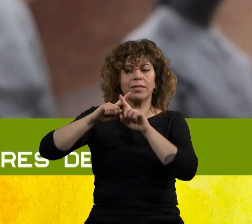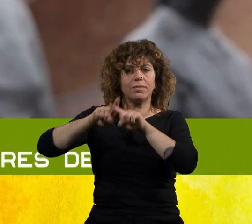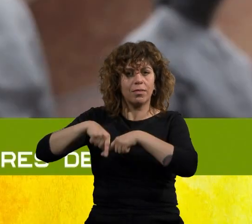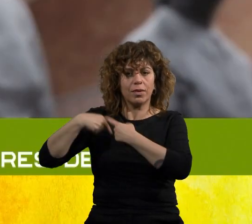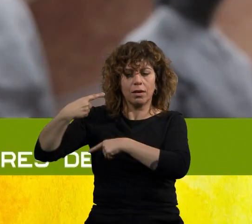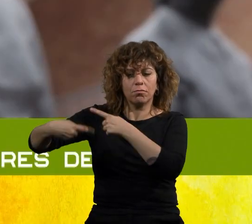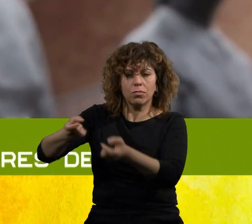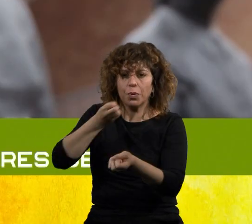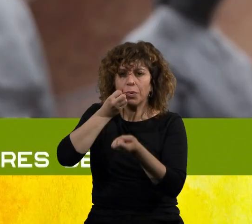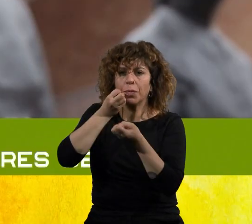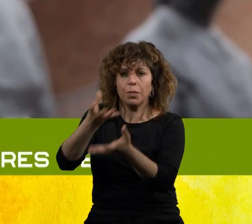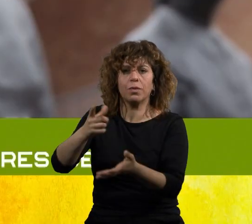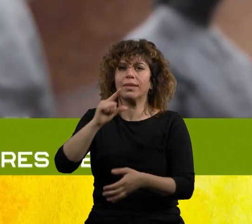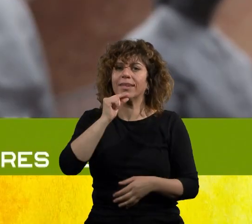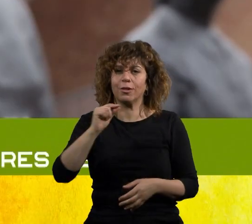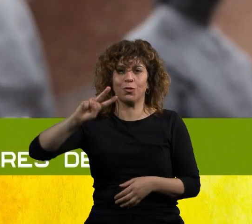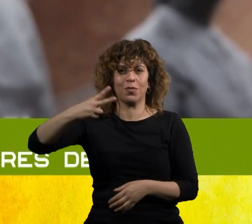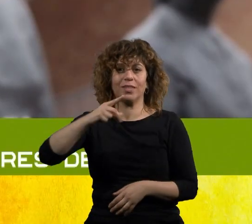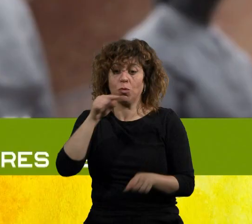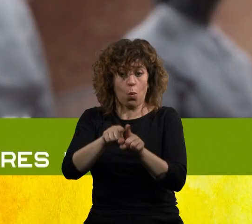a nietos y también a bisnietos, ¿no? Como soy yo.